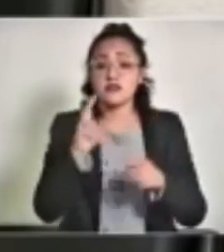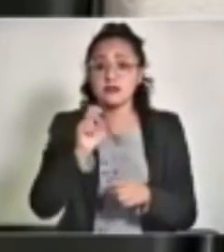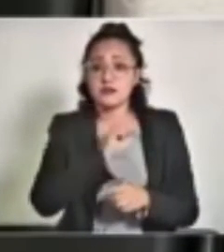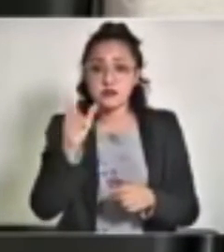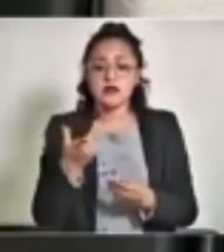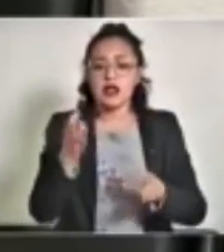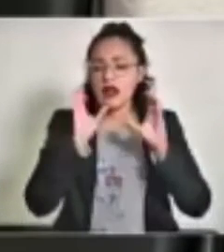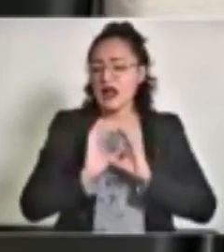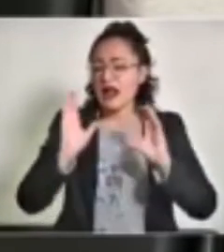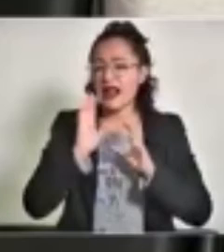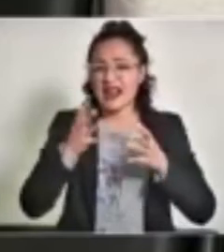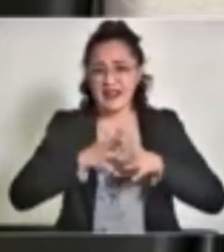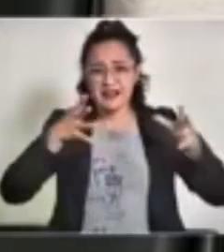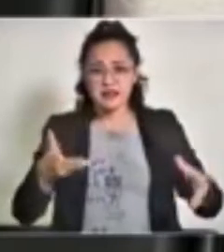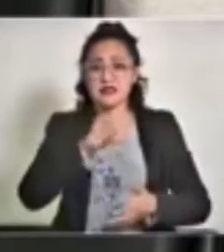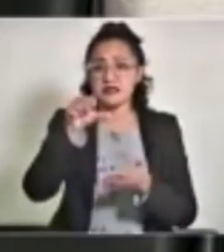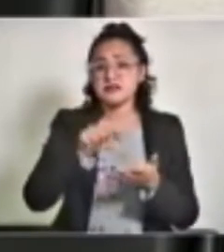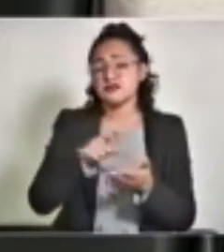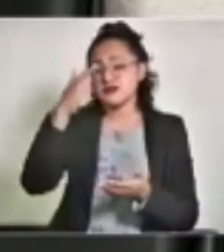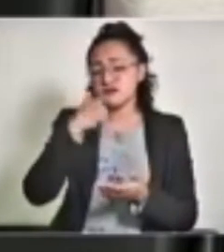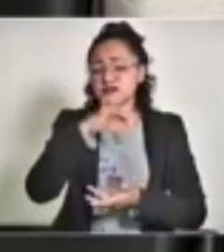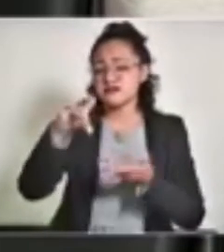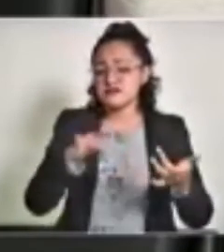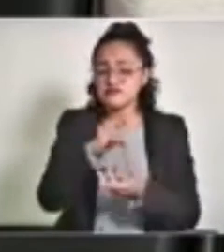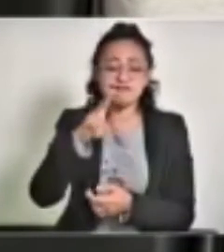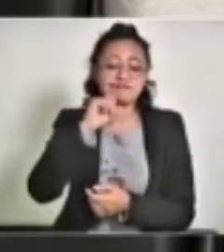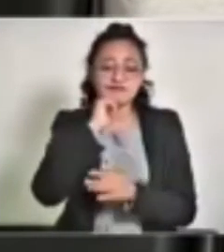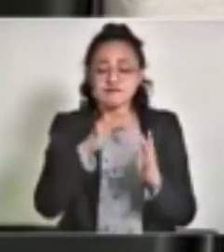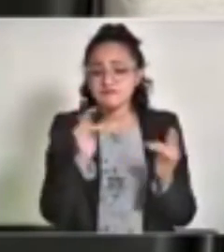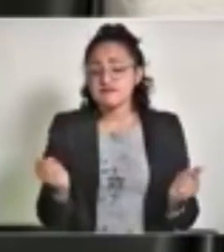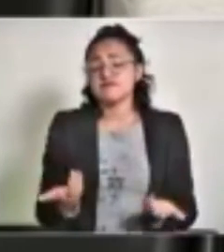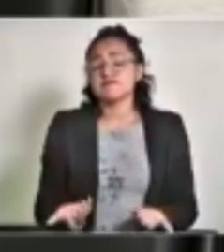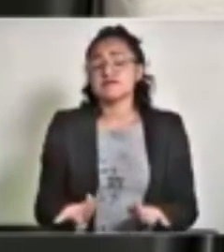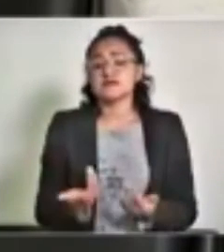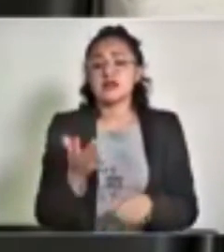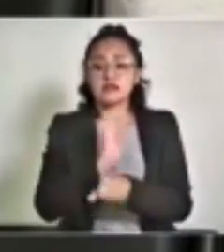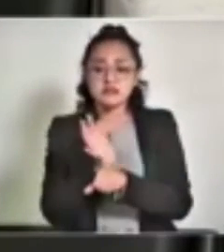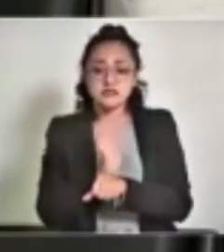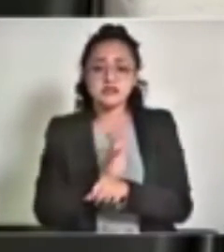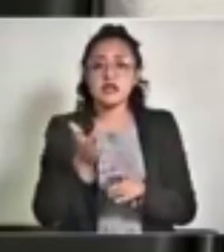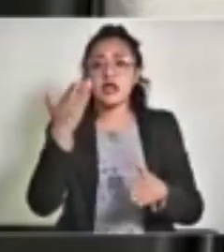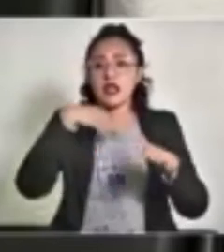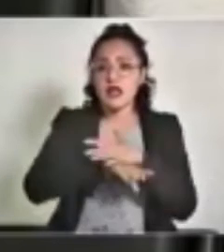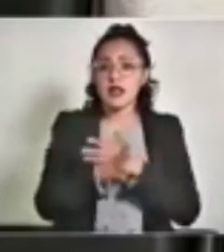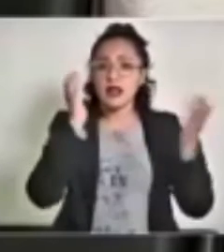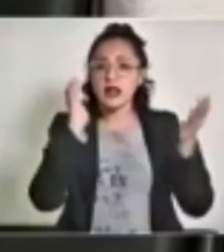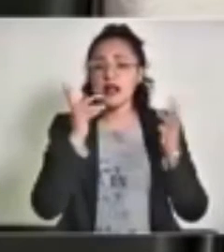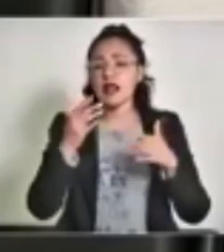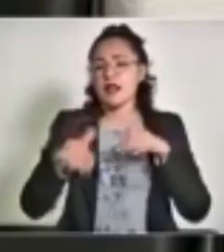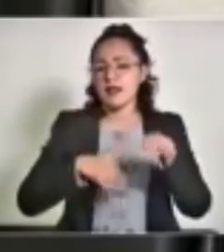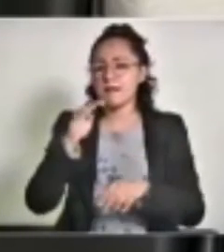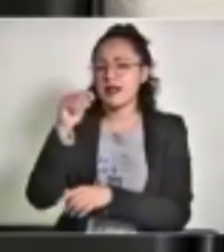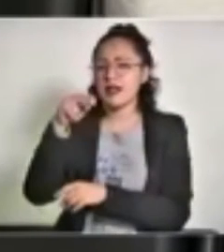conciertos centros nocturnos bares y cantinas cines balnearios baños públicos fiestas y